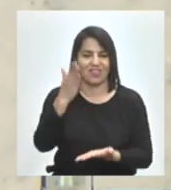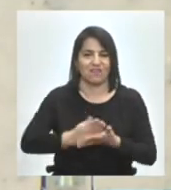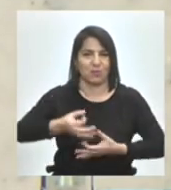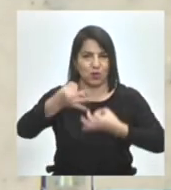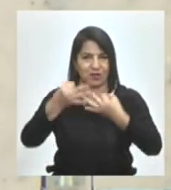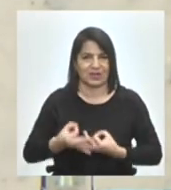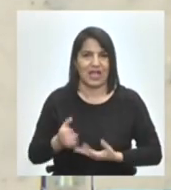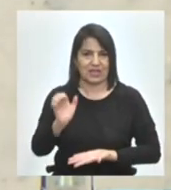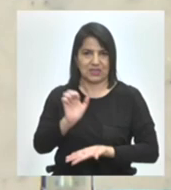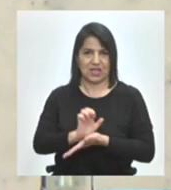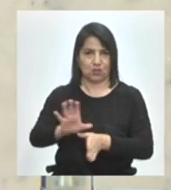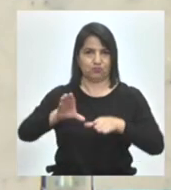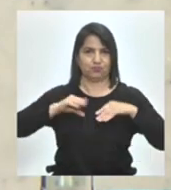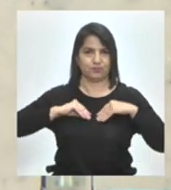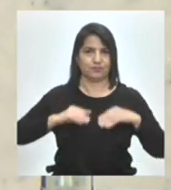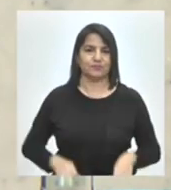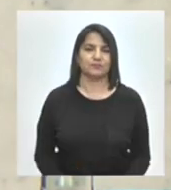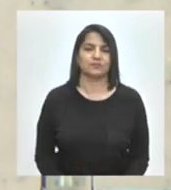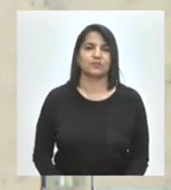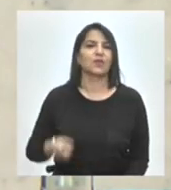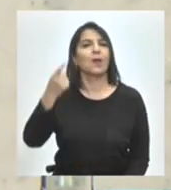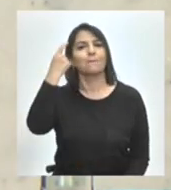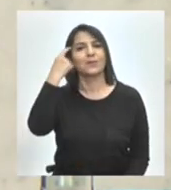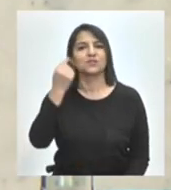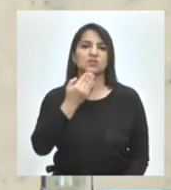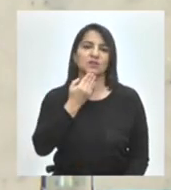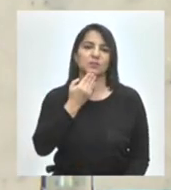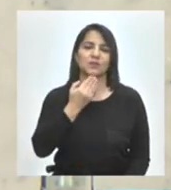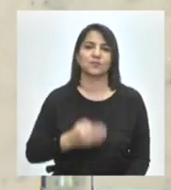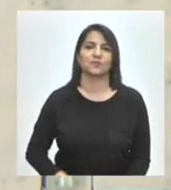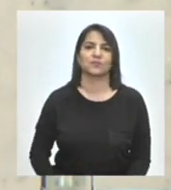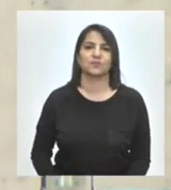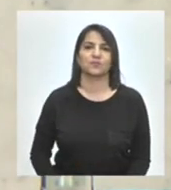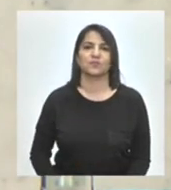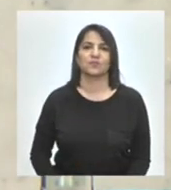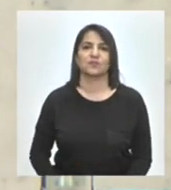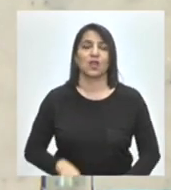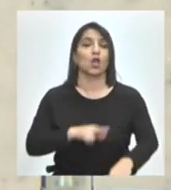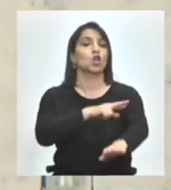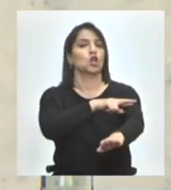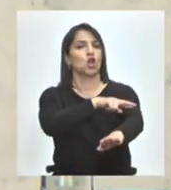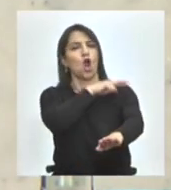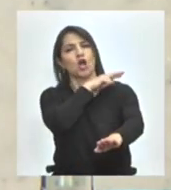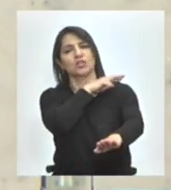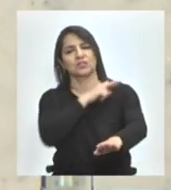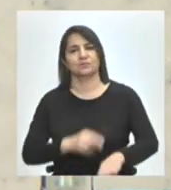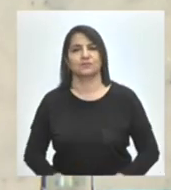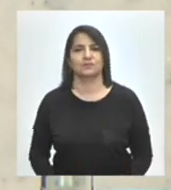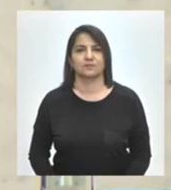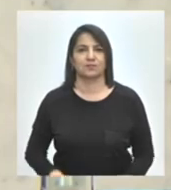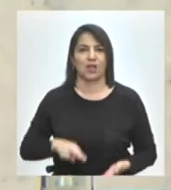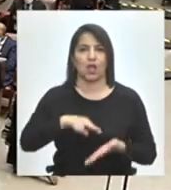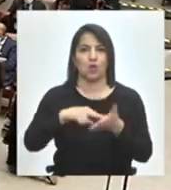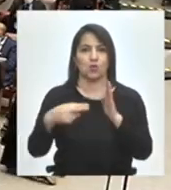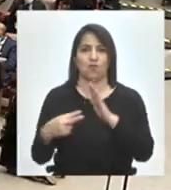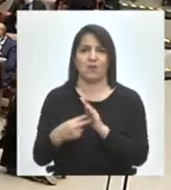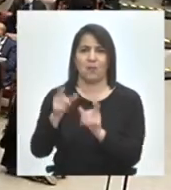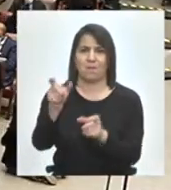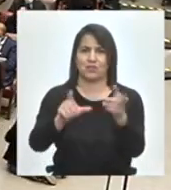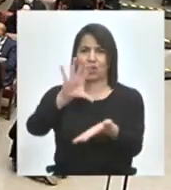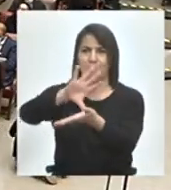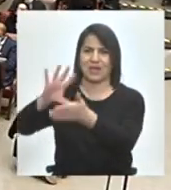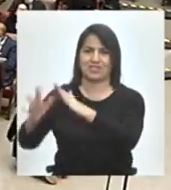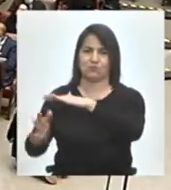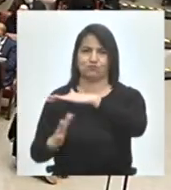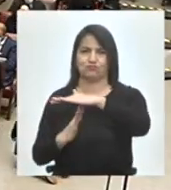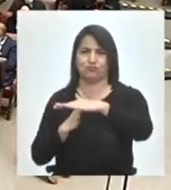Estado. Pienso también en la macro zona norte, donde la crisis de migración irregular y